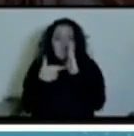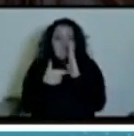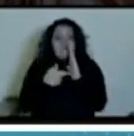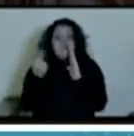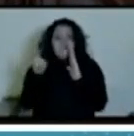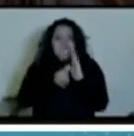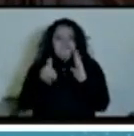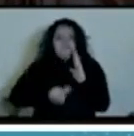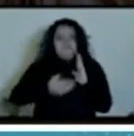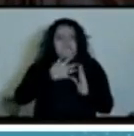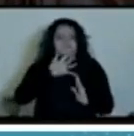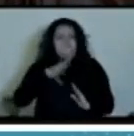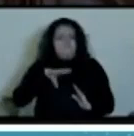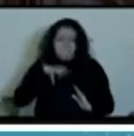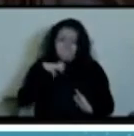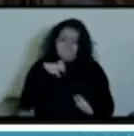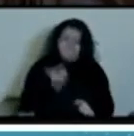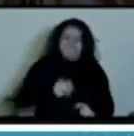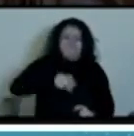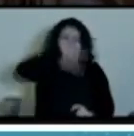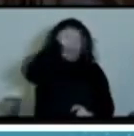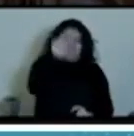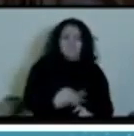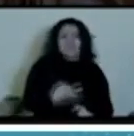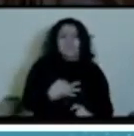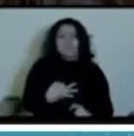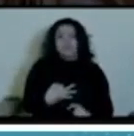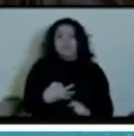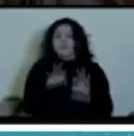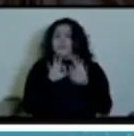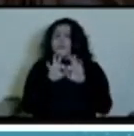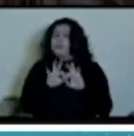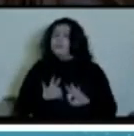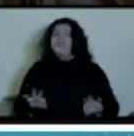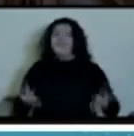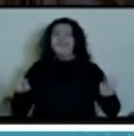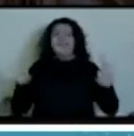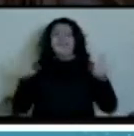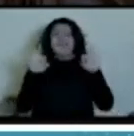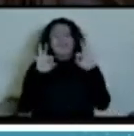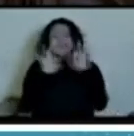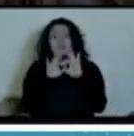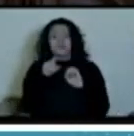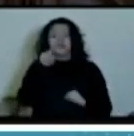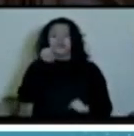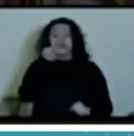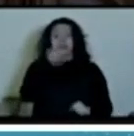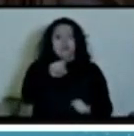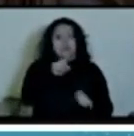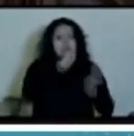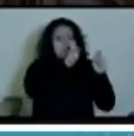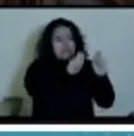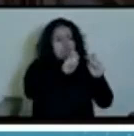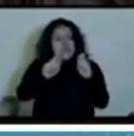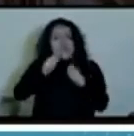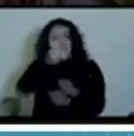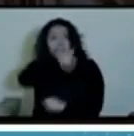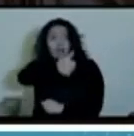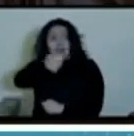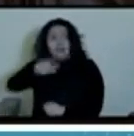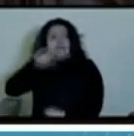suma importancia, pero sé que a través de ustedes se va a hacer de manera